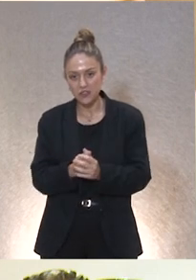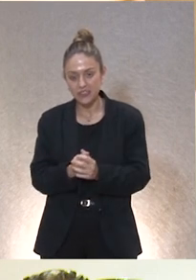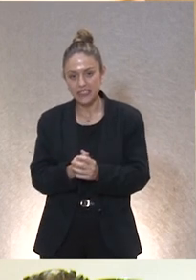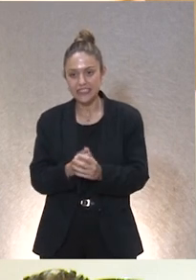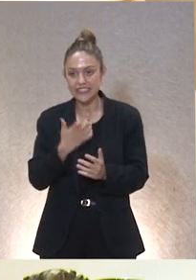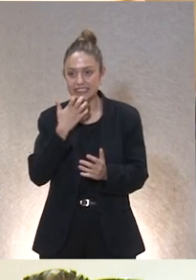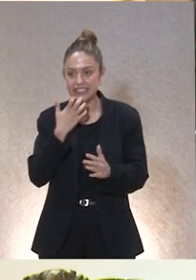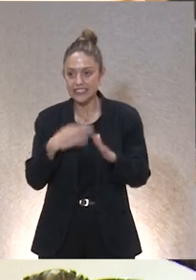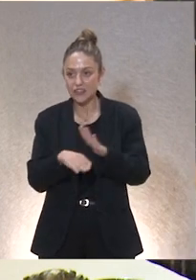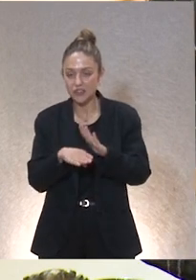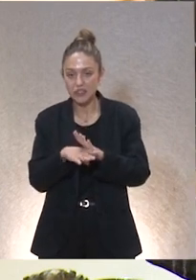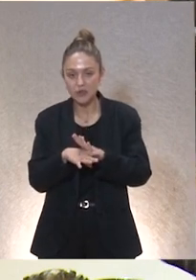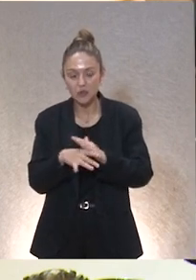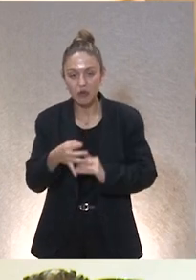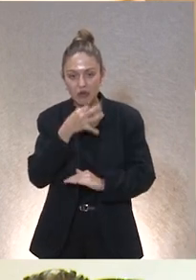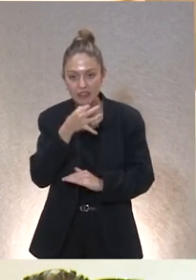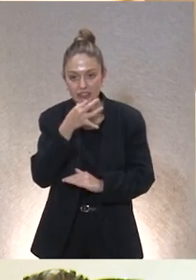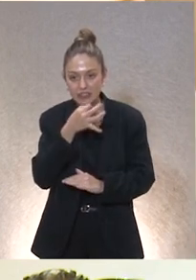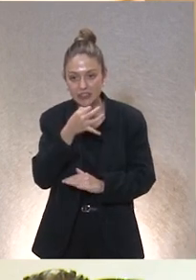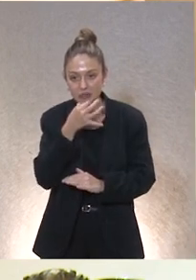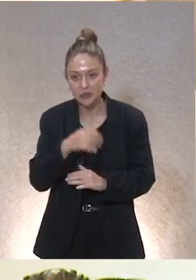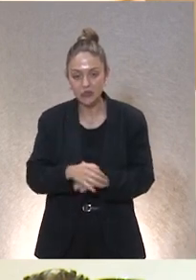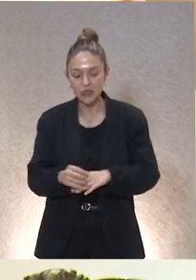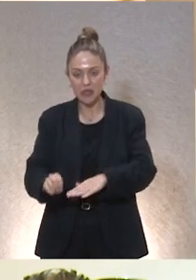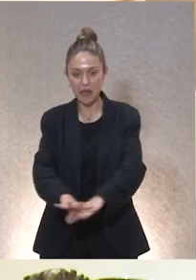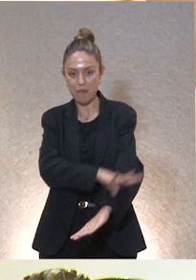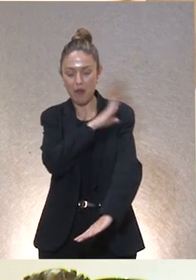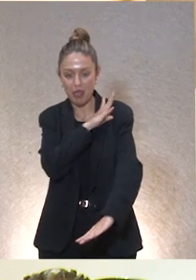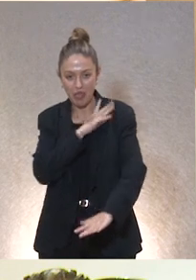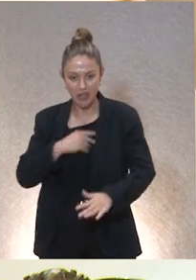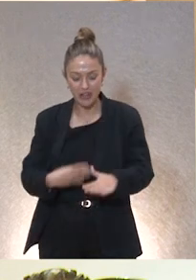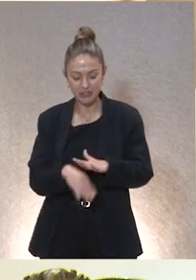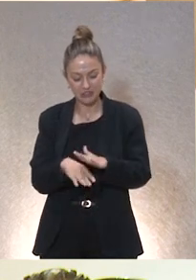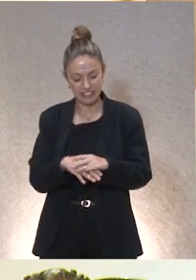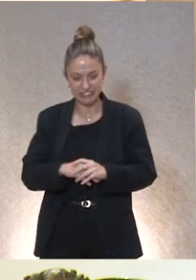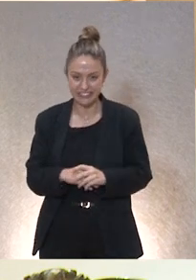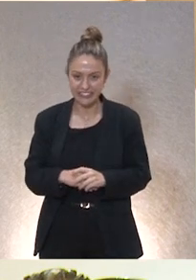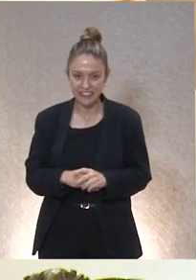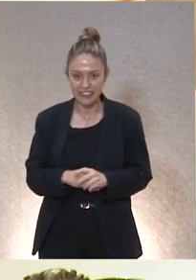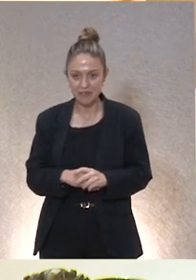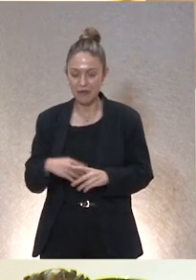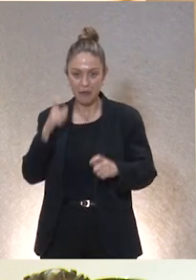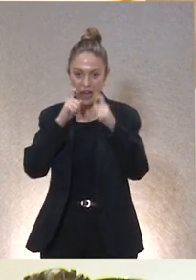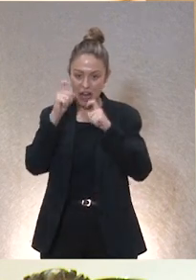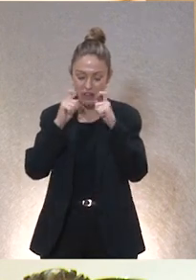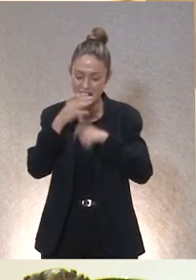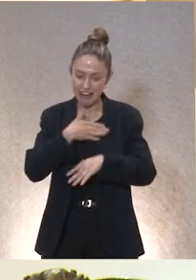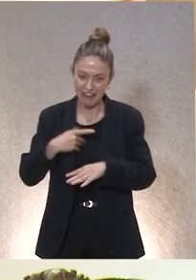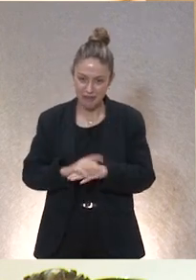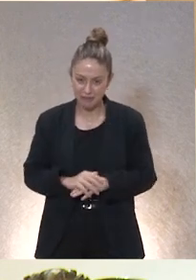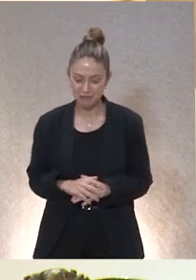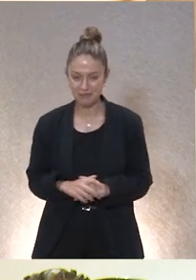hablando un poco más como los viejos ya sabéis nuestras emociones salen más a flor de piel más fácilmente me voy a poner a llorar y no